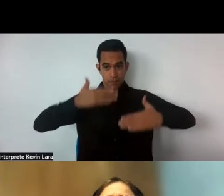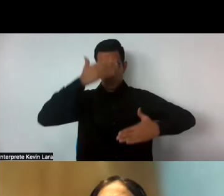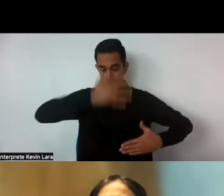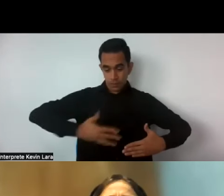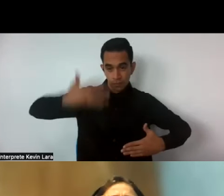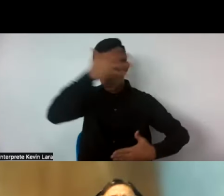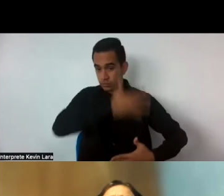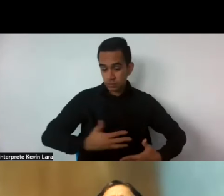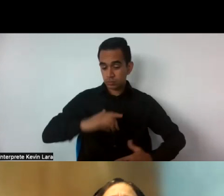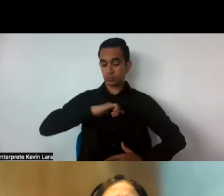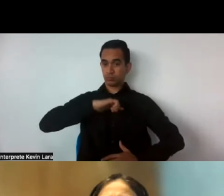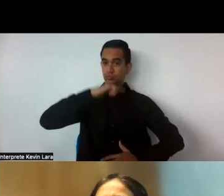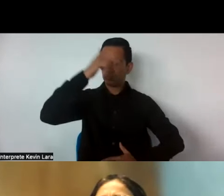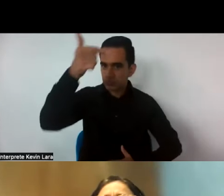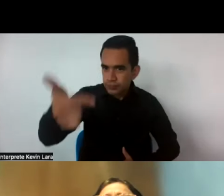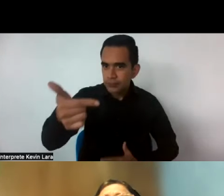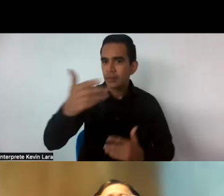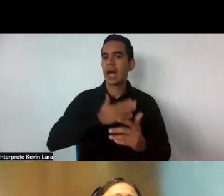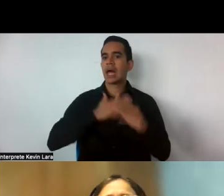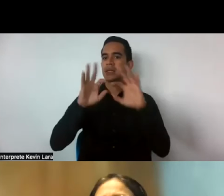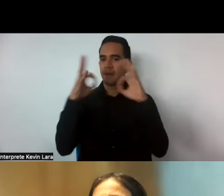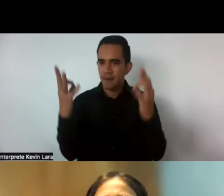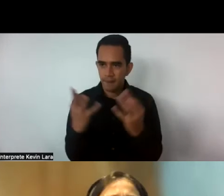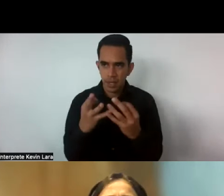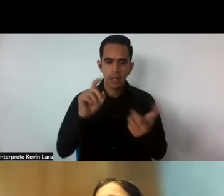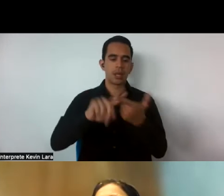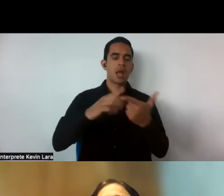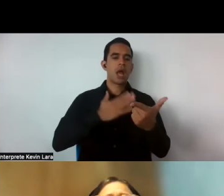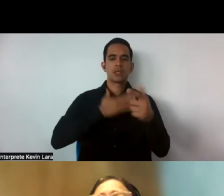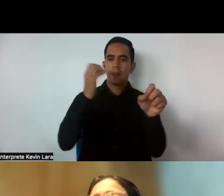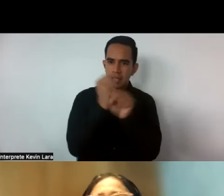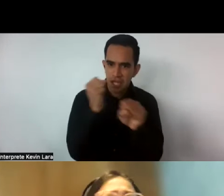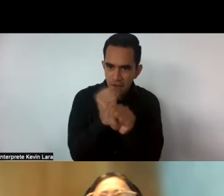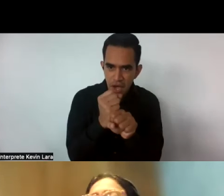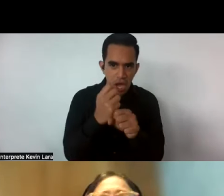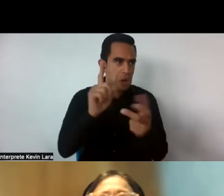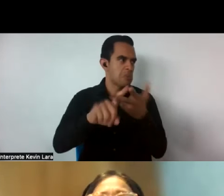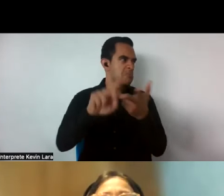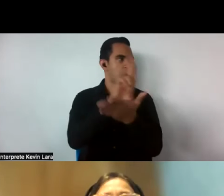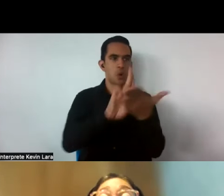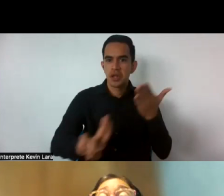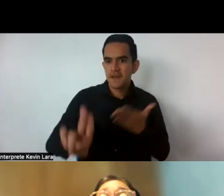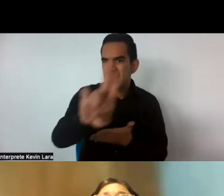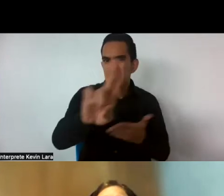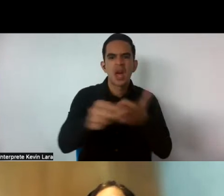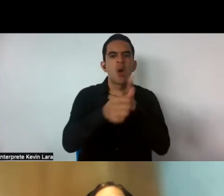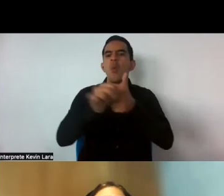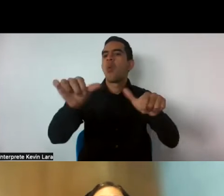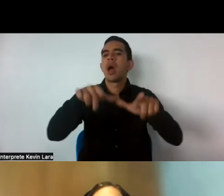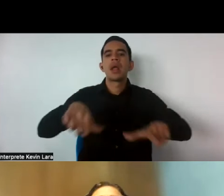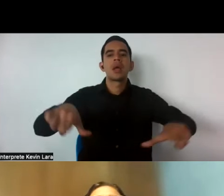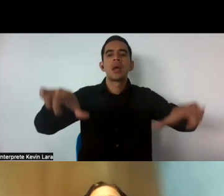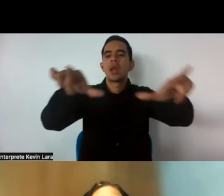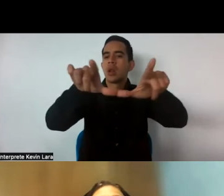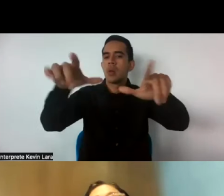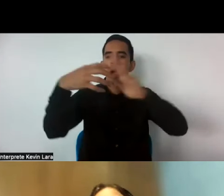en mi círculo social, en mi trabajo, en la universidad, en donde yo esté, algo